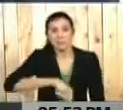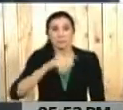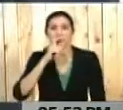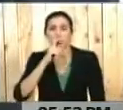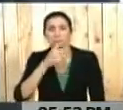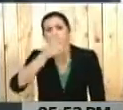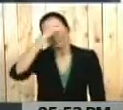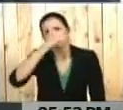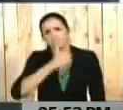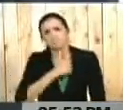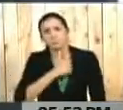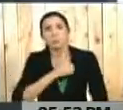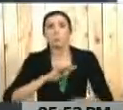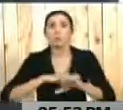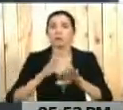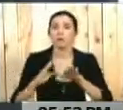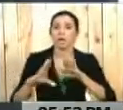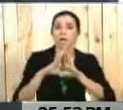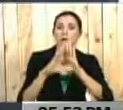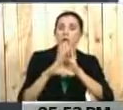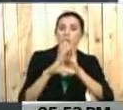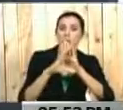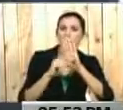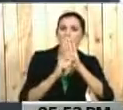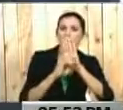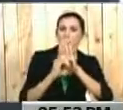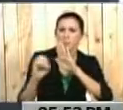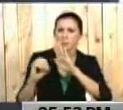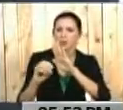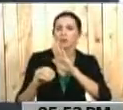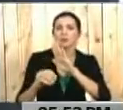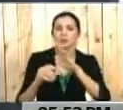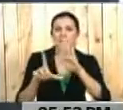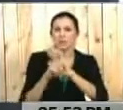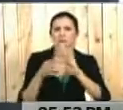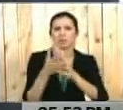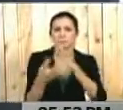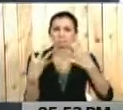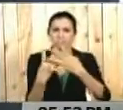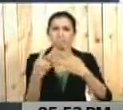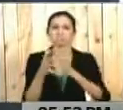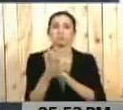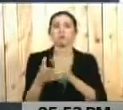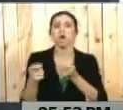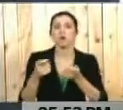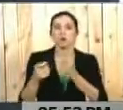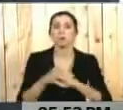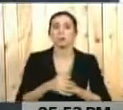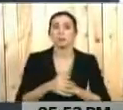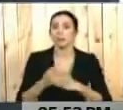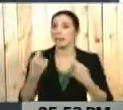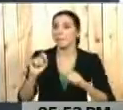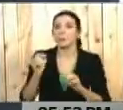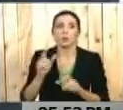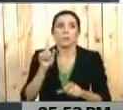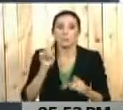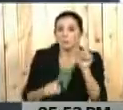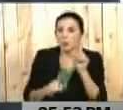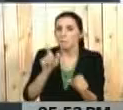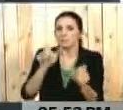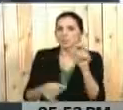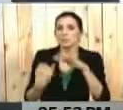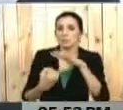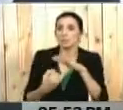Penal es muy claro. Cuando hay atentados a la Constitución o se pretende derrocar al gobierno legítimamente